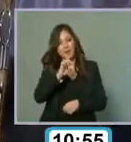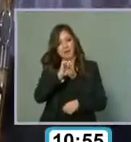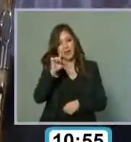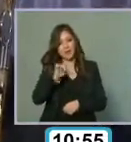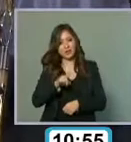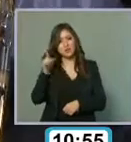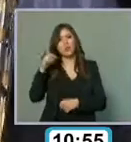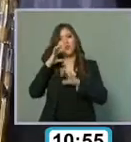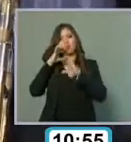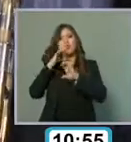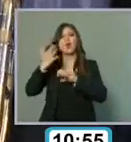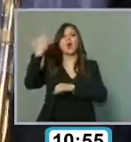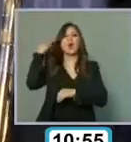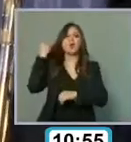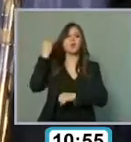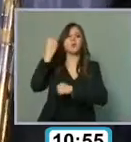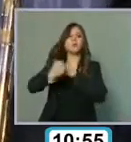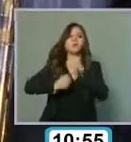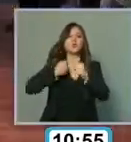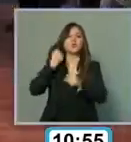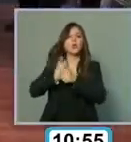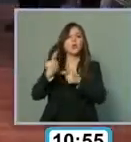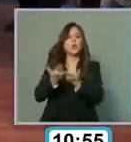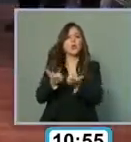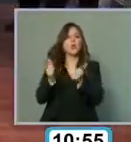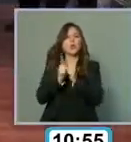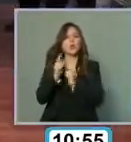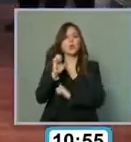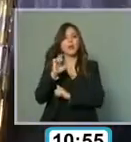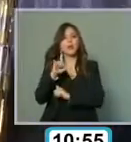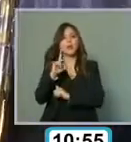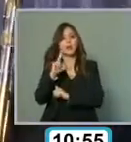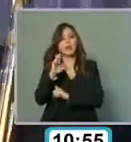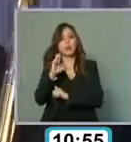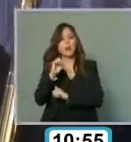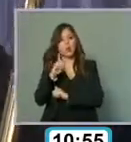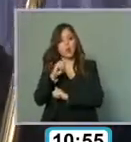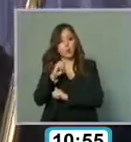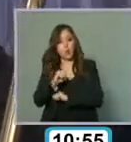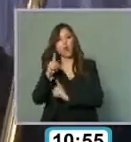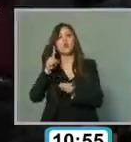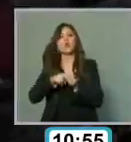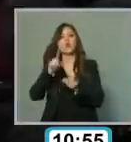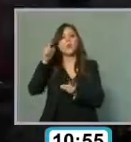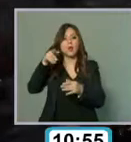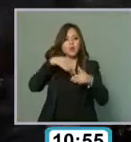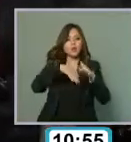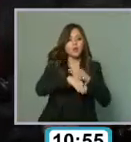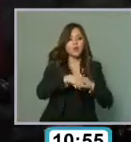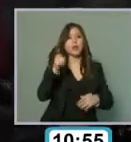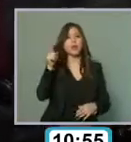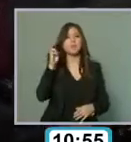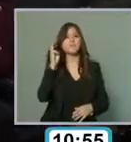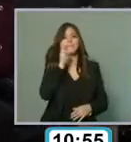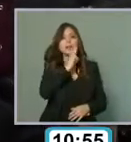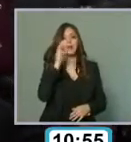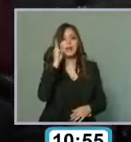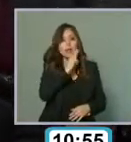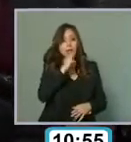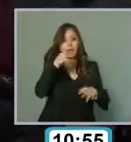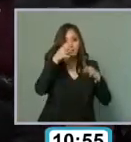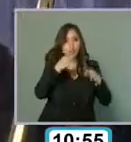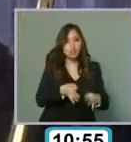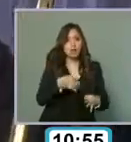por ahí en la banda El Recodo, Ajá. alguien que ya tiene mucha historia. Vamos a grabar por ahí en un estudio de Mazatlán muy conocido, Listos Master por ahí. Ajá. Y